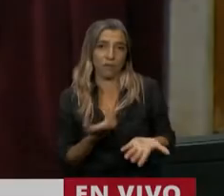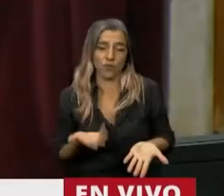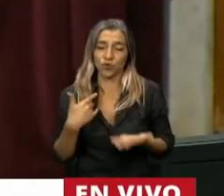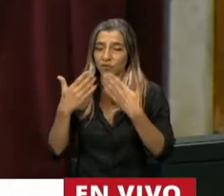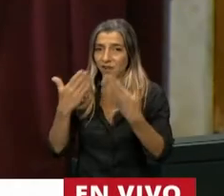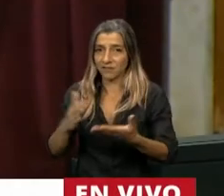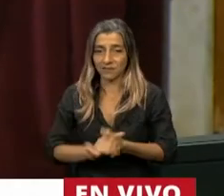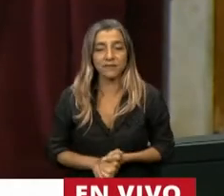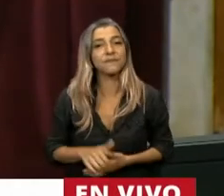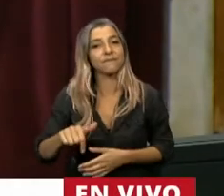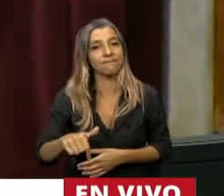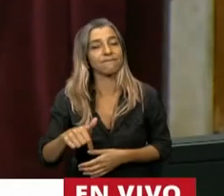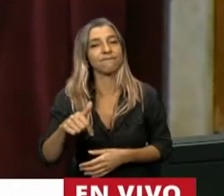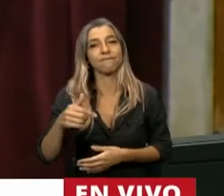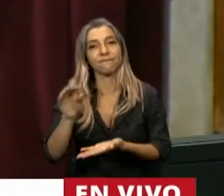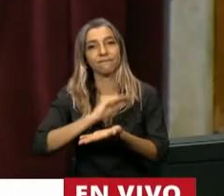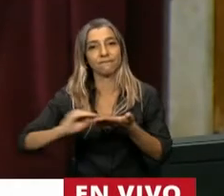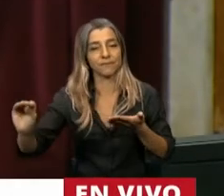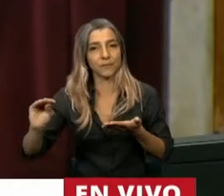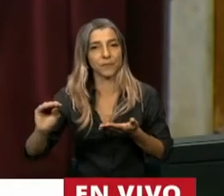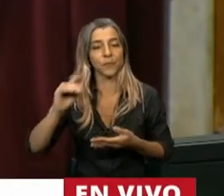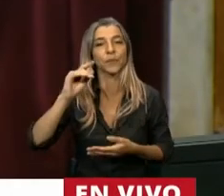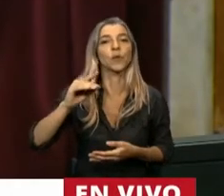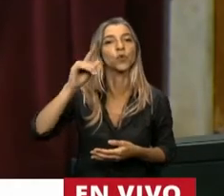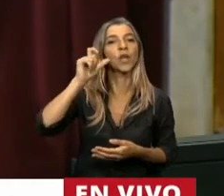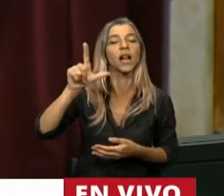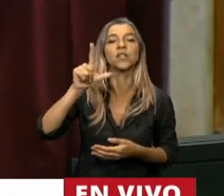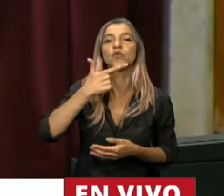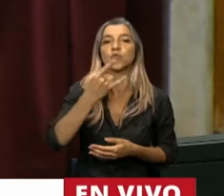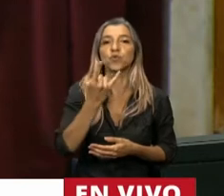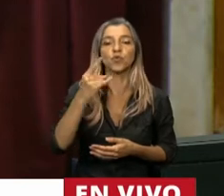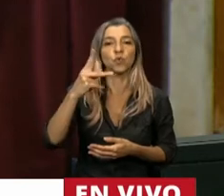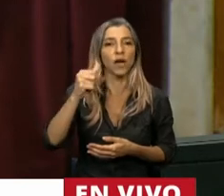Tiene la palabra la diputada Zoher El Zucaría.